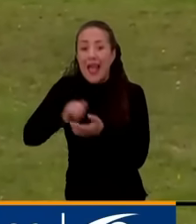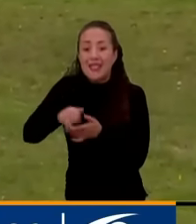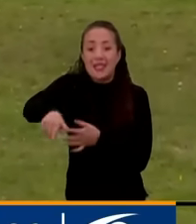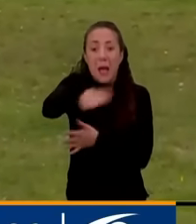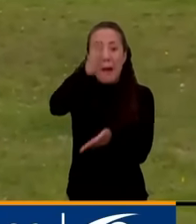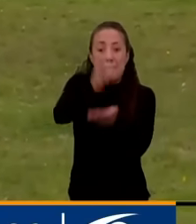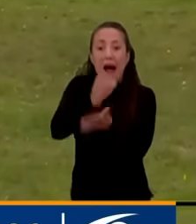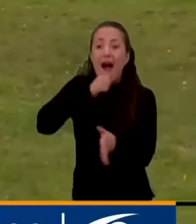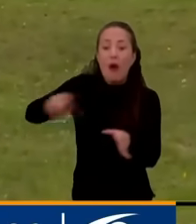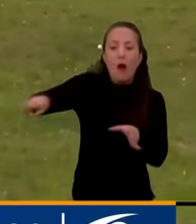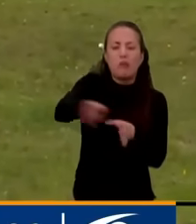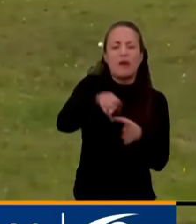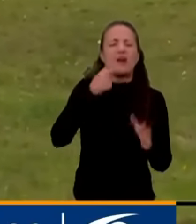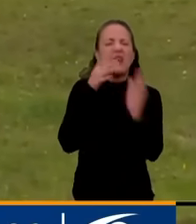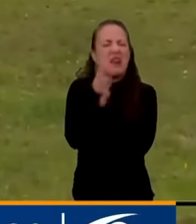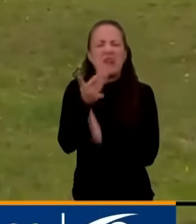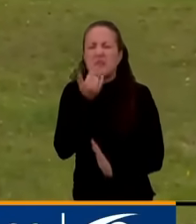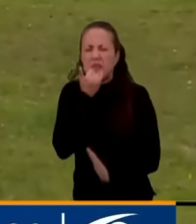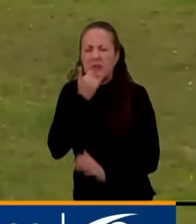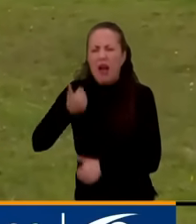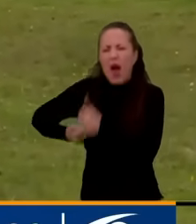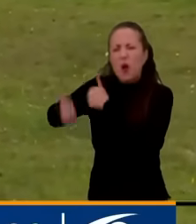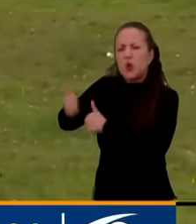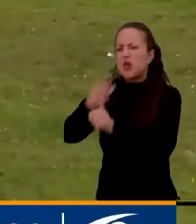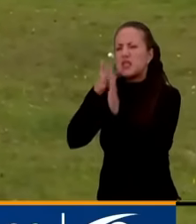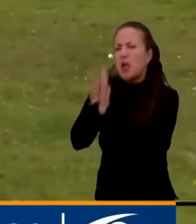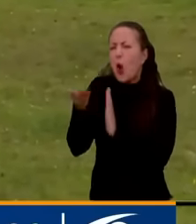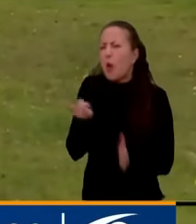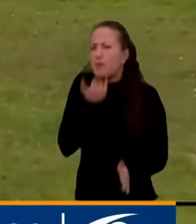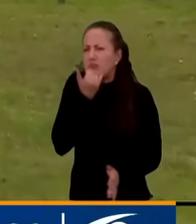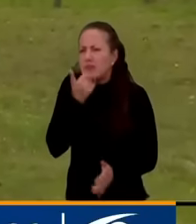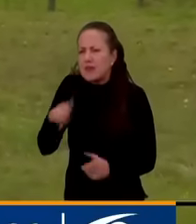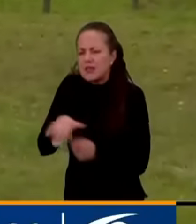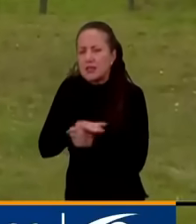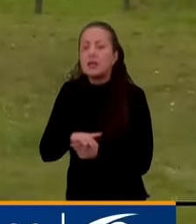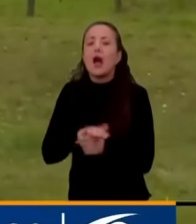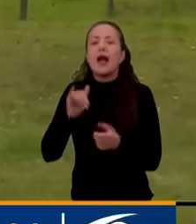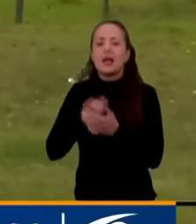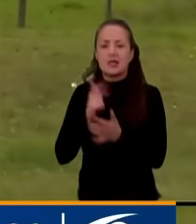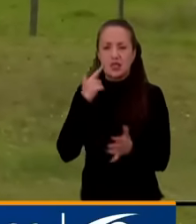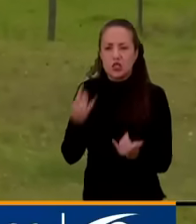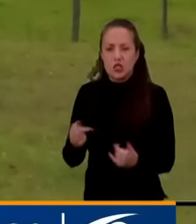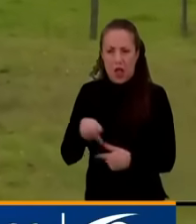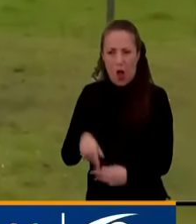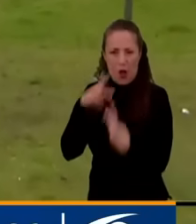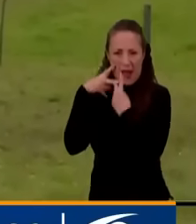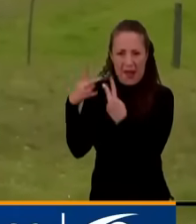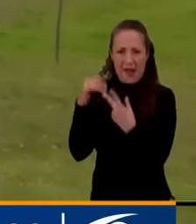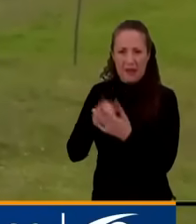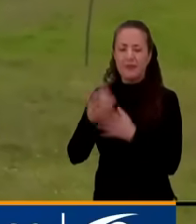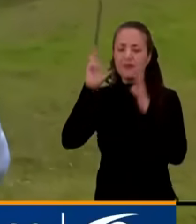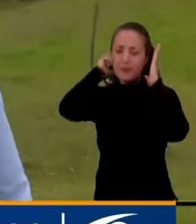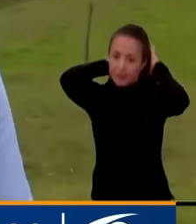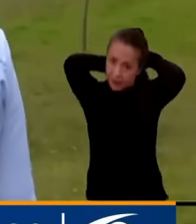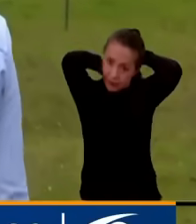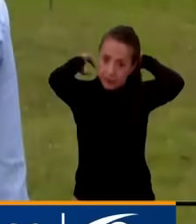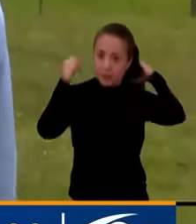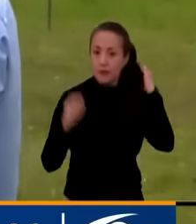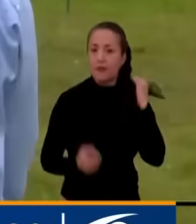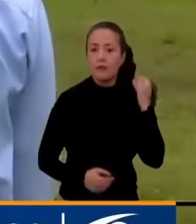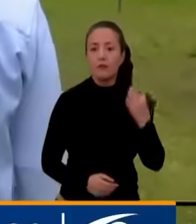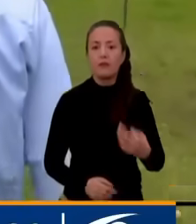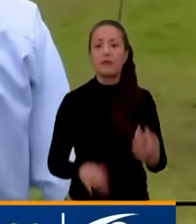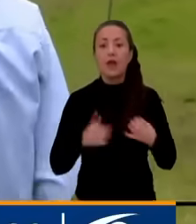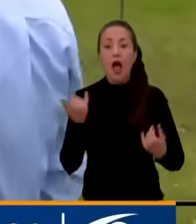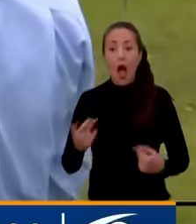dicho las autoridades Qué ocurrió o qué pudo haber ocurrido en ese momento es lo que ustedes observan el reservorio a simple vista no